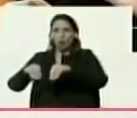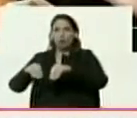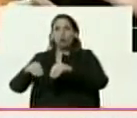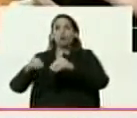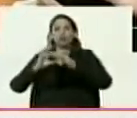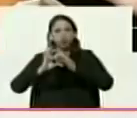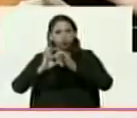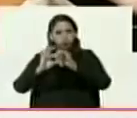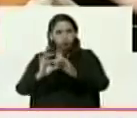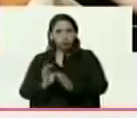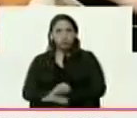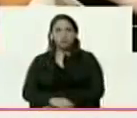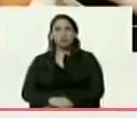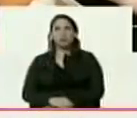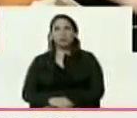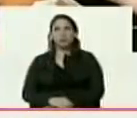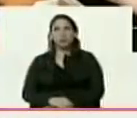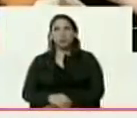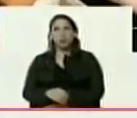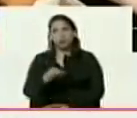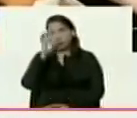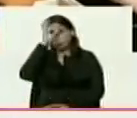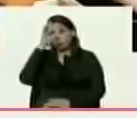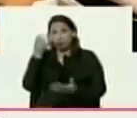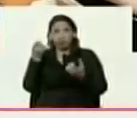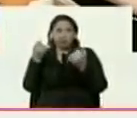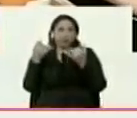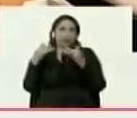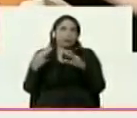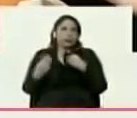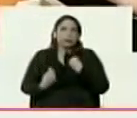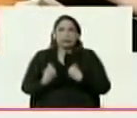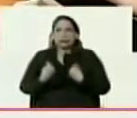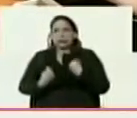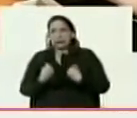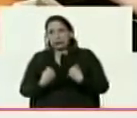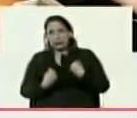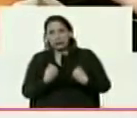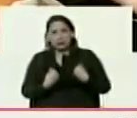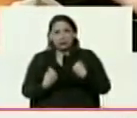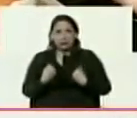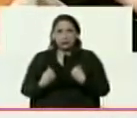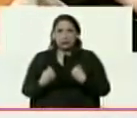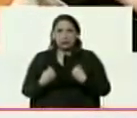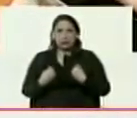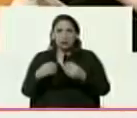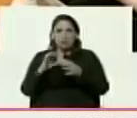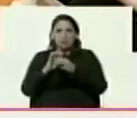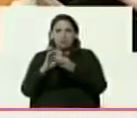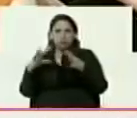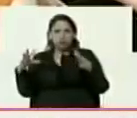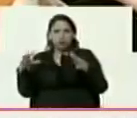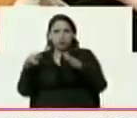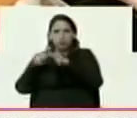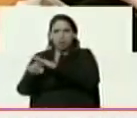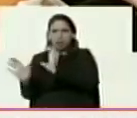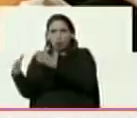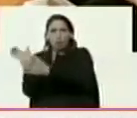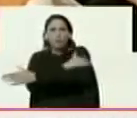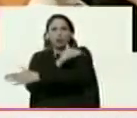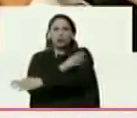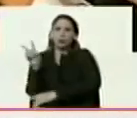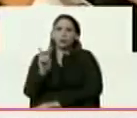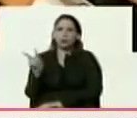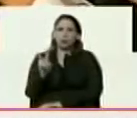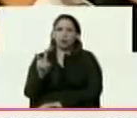consensuados. No sabemos, hay demasiadas discrepancias, demasiadas divisiones en el seno de la derecha venezolana, del